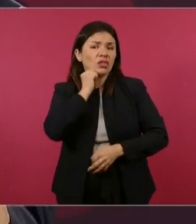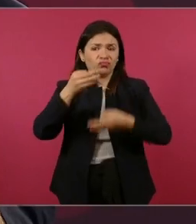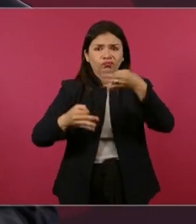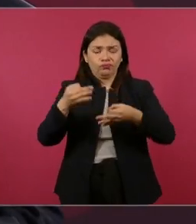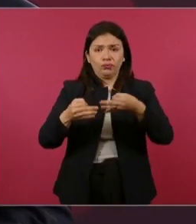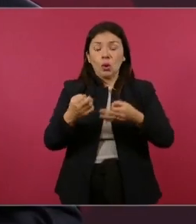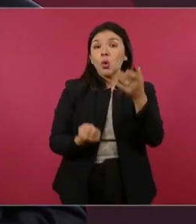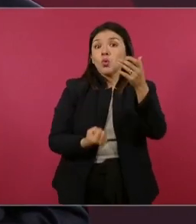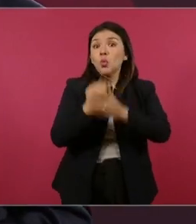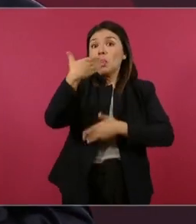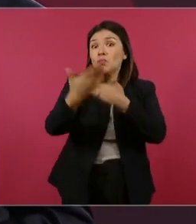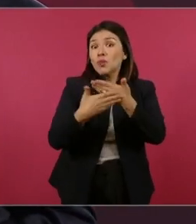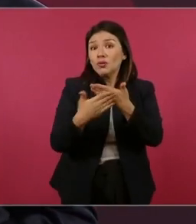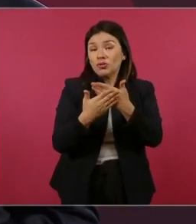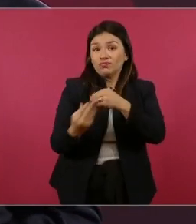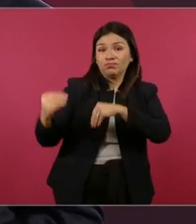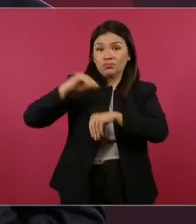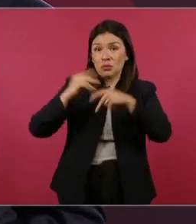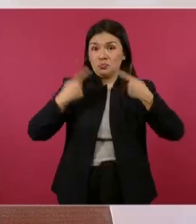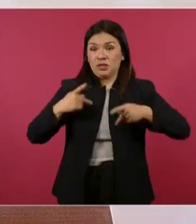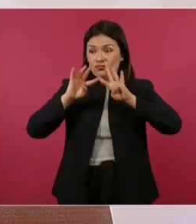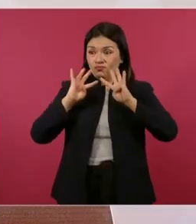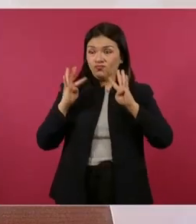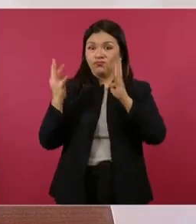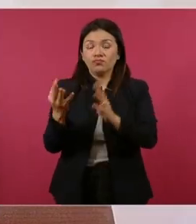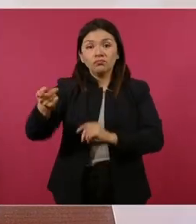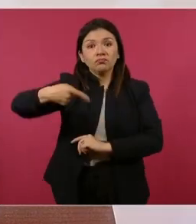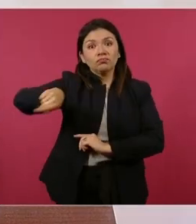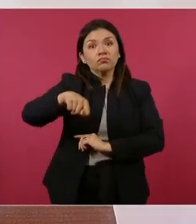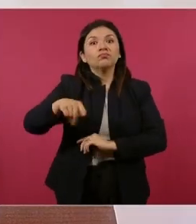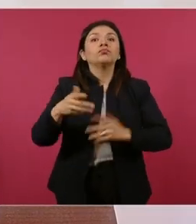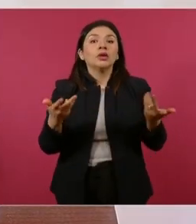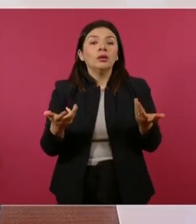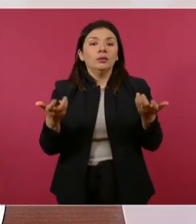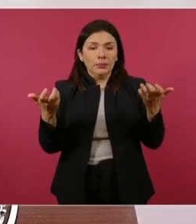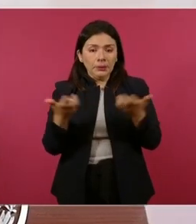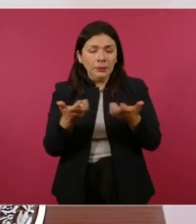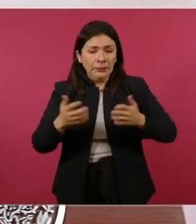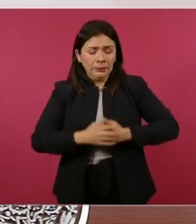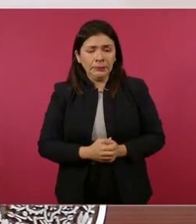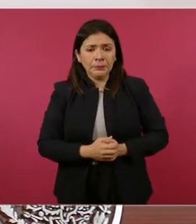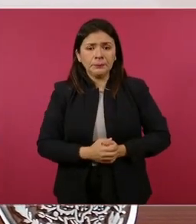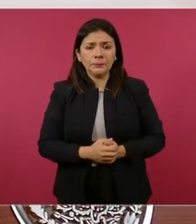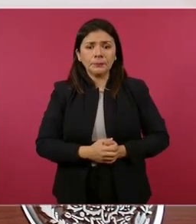nueva legislatura va a